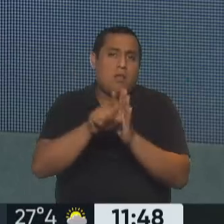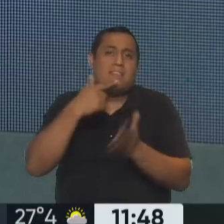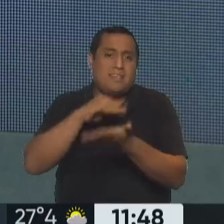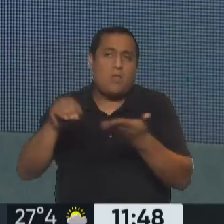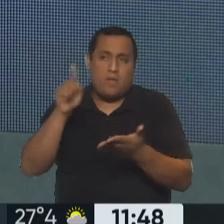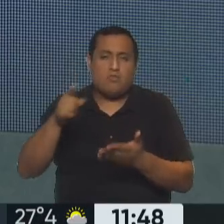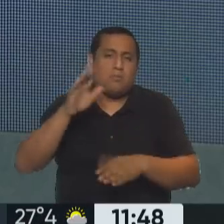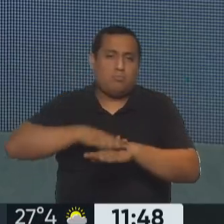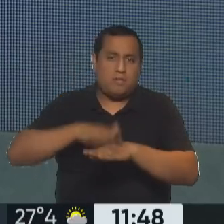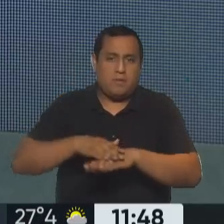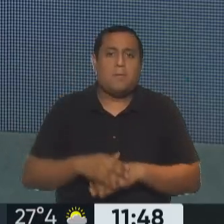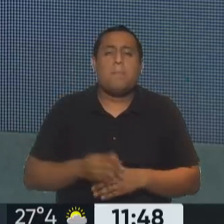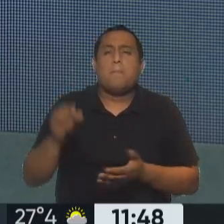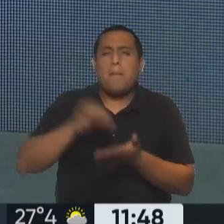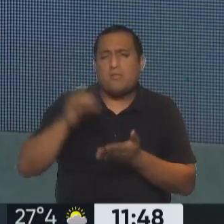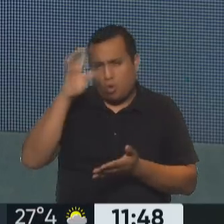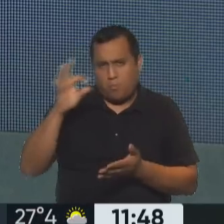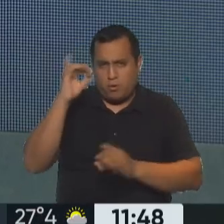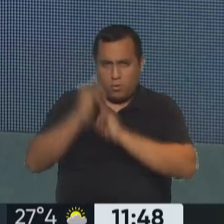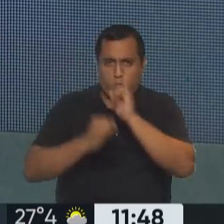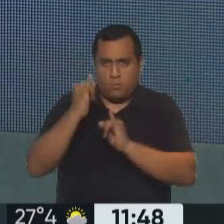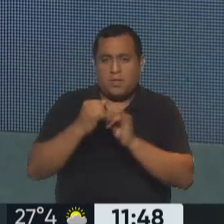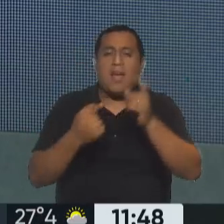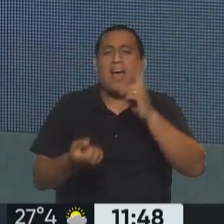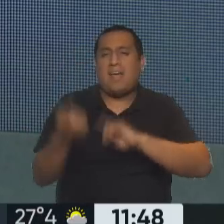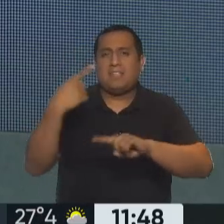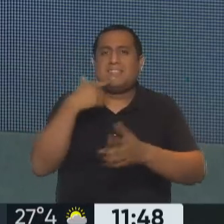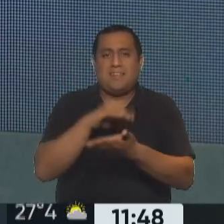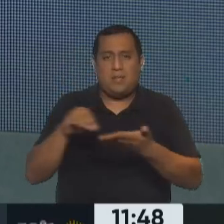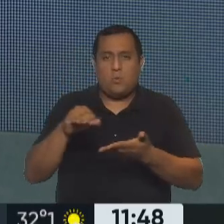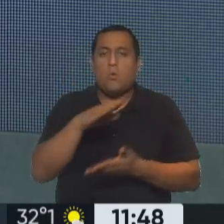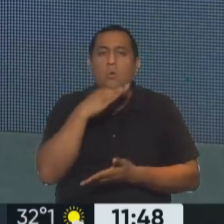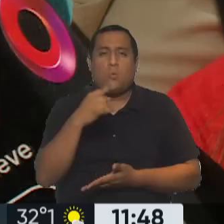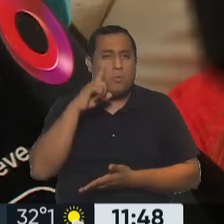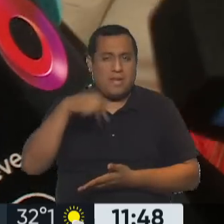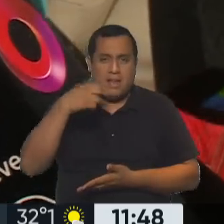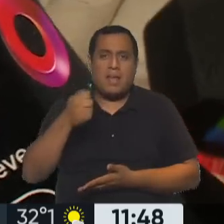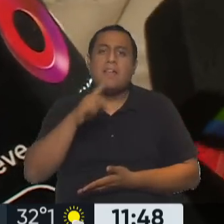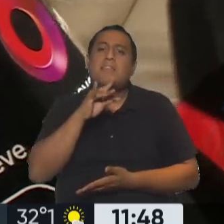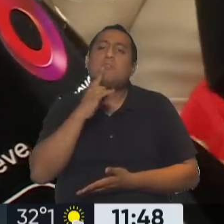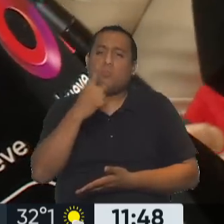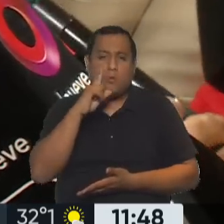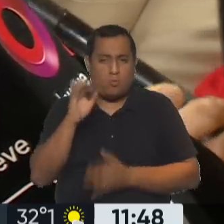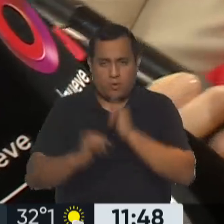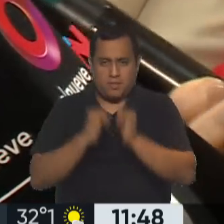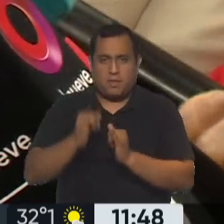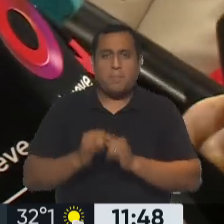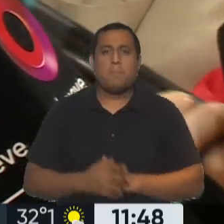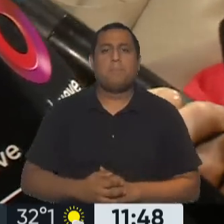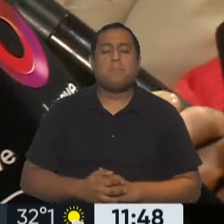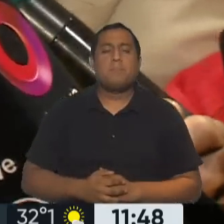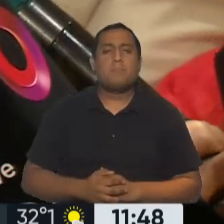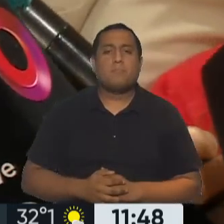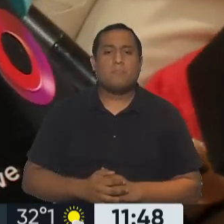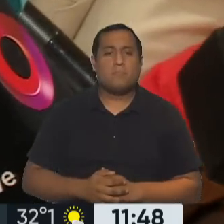Más voces sobre el Consejo de la Magistratura. Lo sucedido ayer en el Senado, Juliana Di Tulio decía esto. Porque no defienden